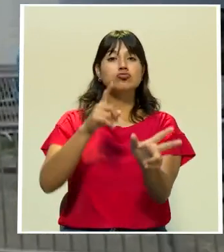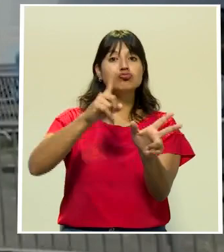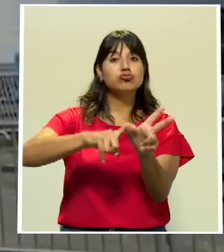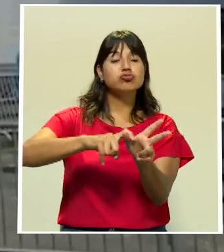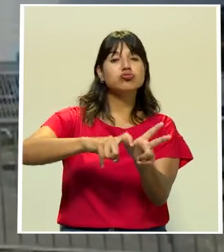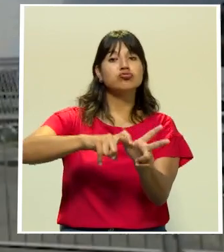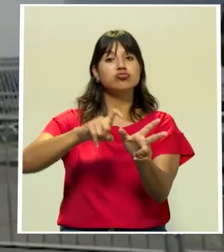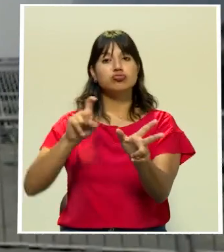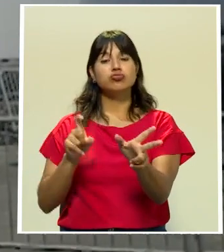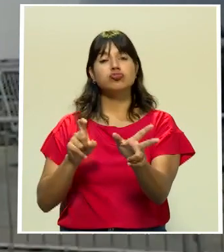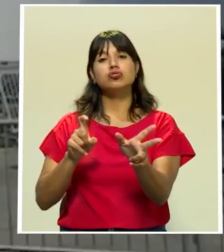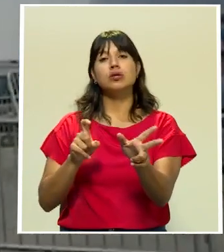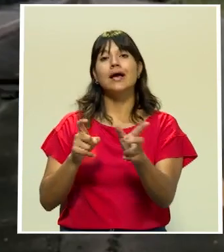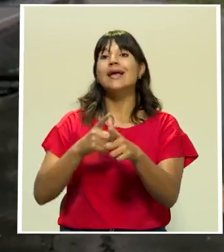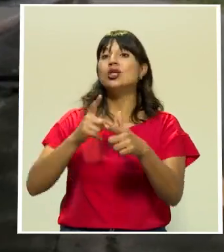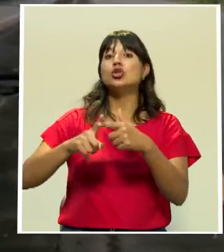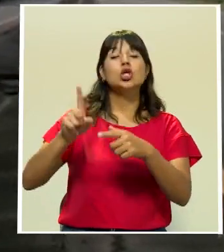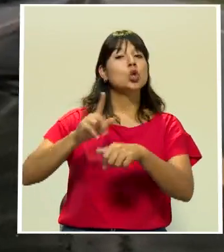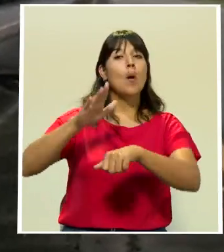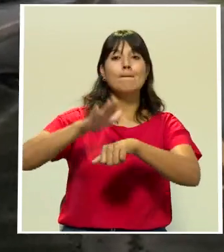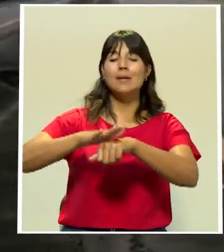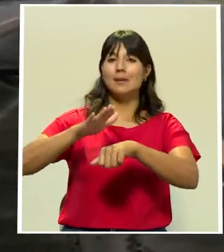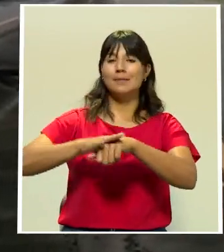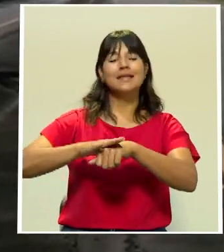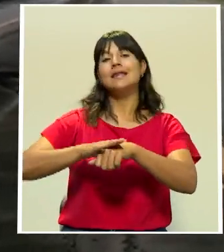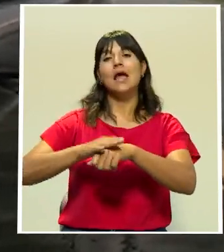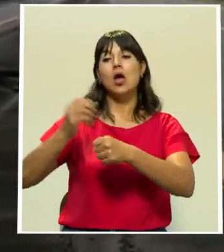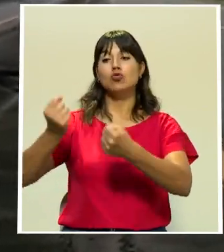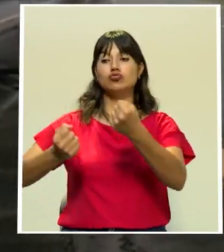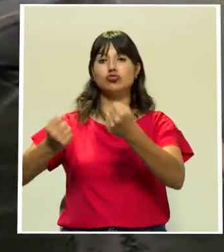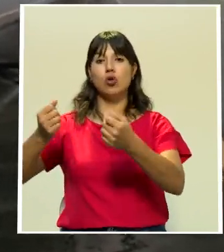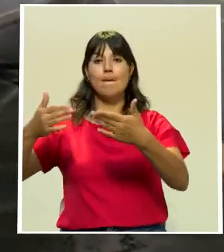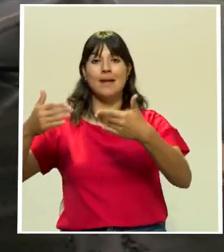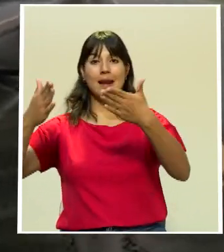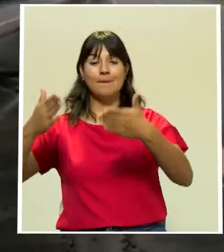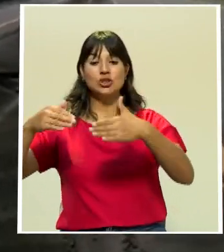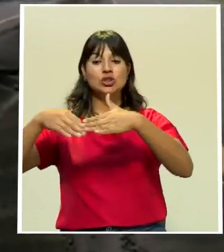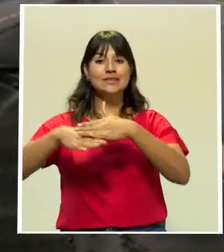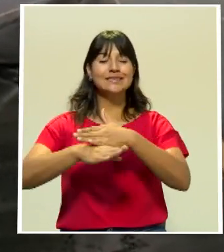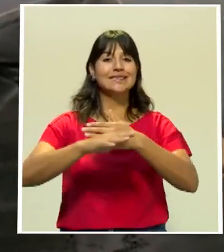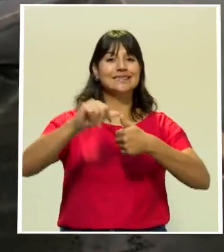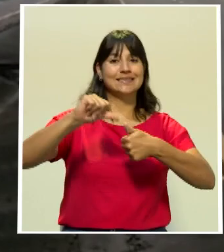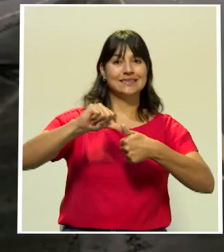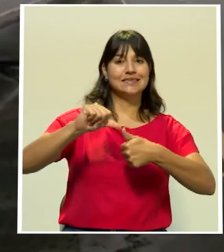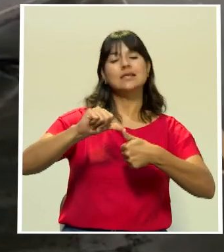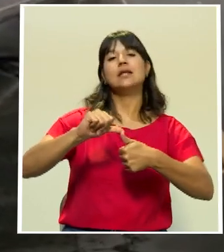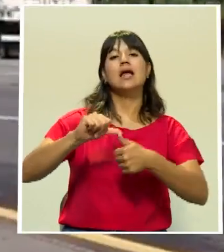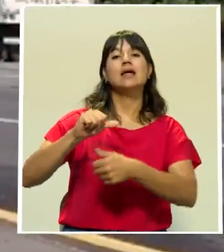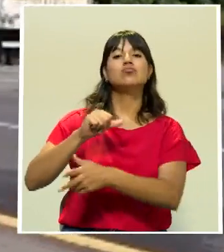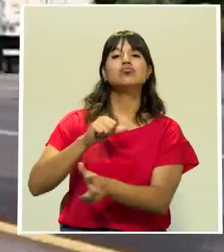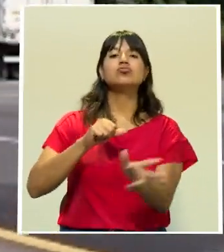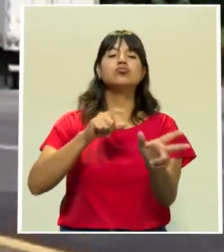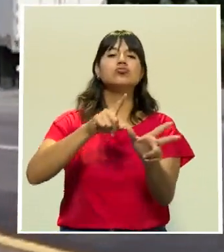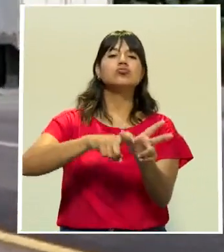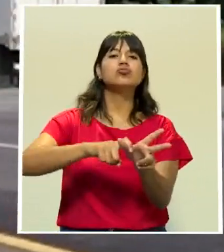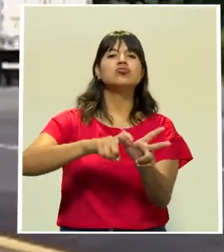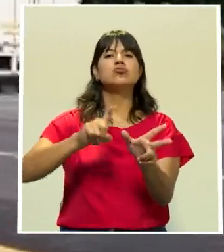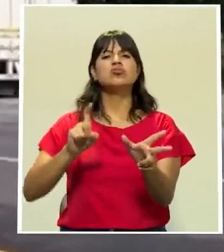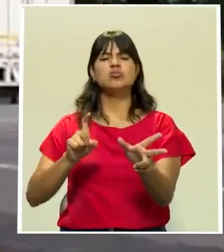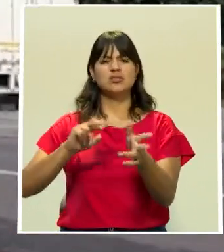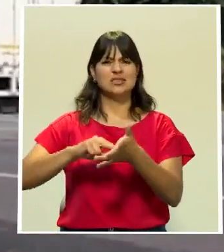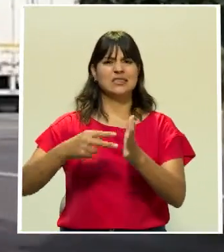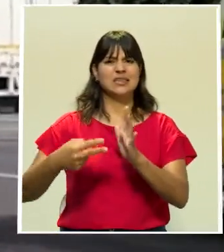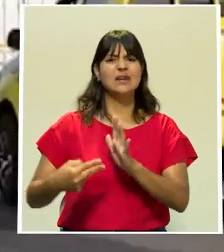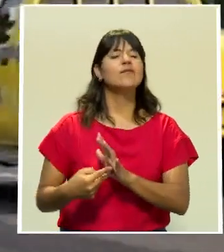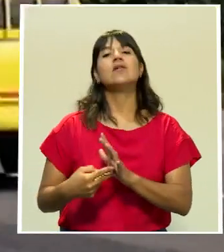el tránsito de camiones desde Panamá a Centroamérica y viceversa. El enganche y desenganche no es más que cuando un